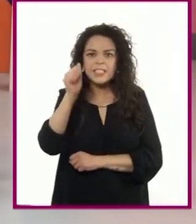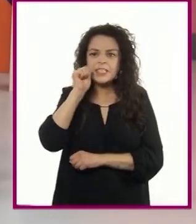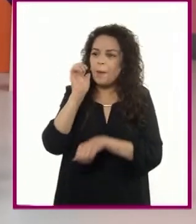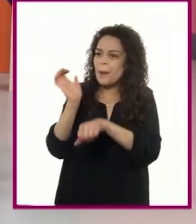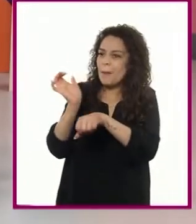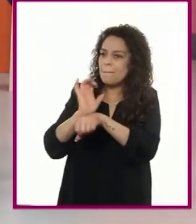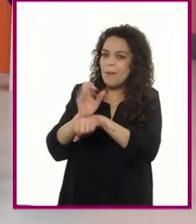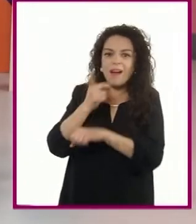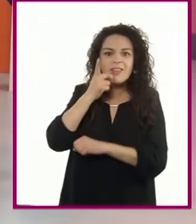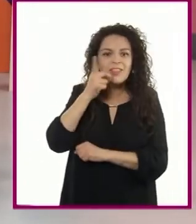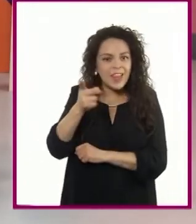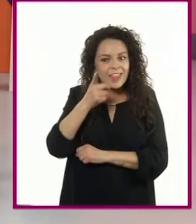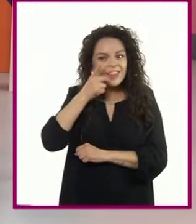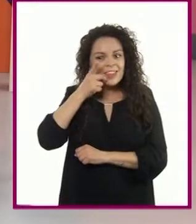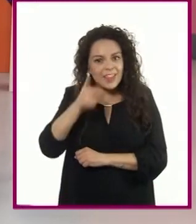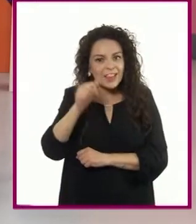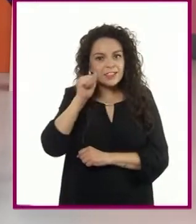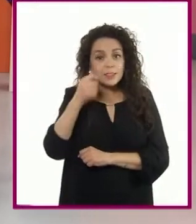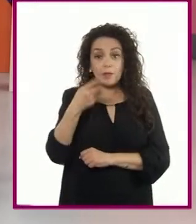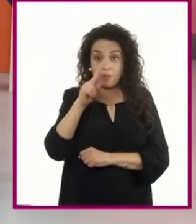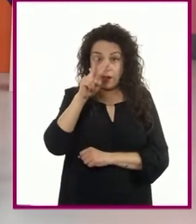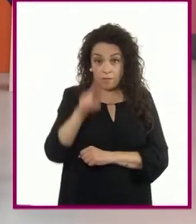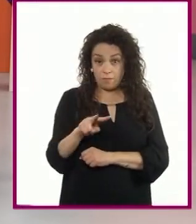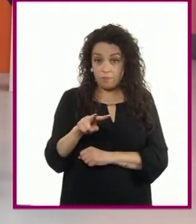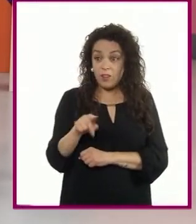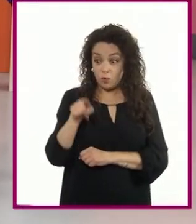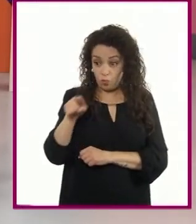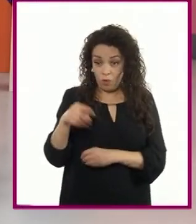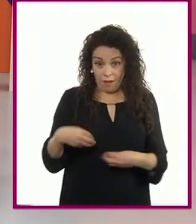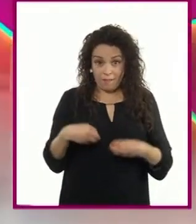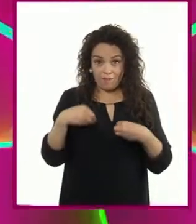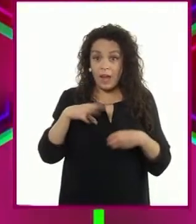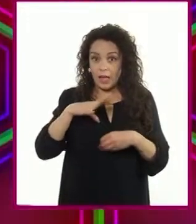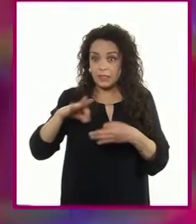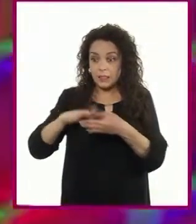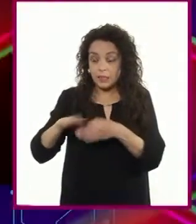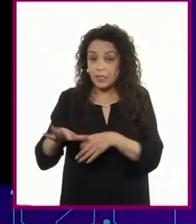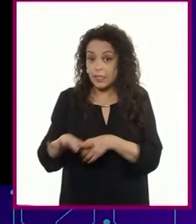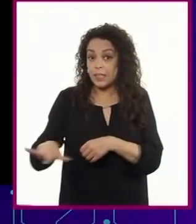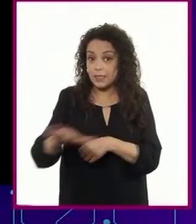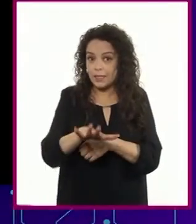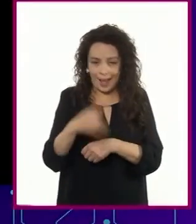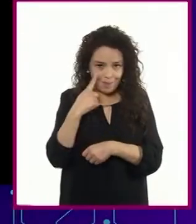películas, pero la verdad, que está cerca de ti. Vamos a verlo.